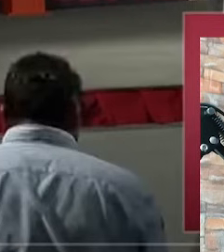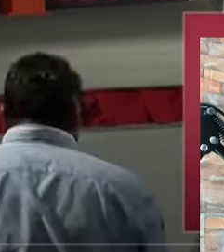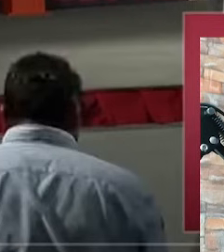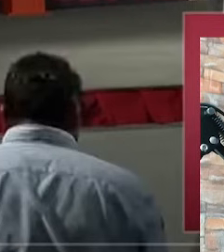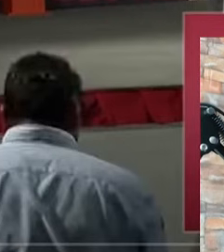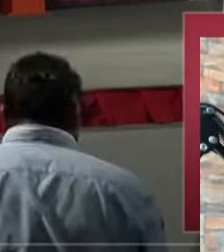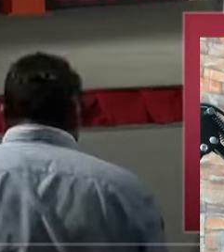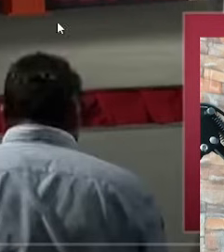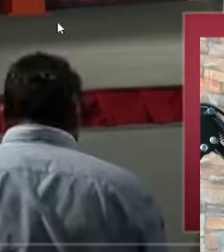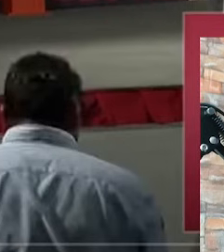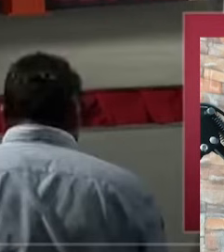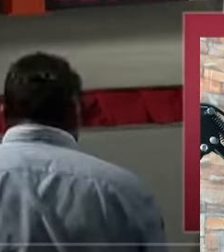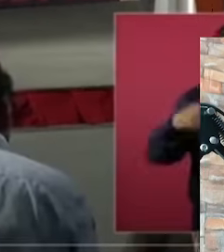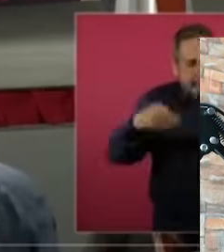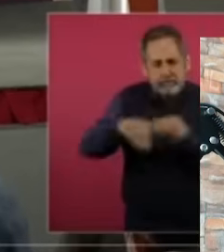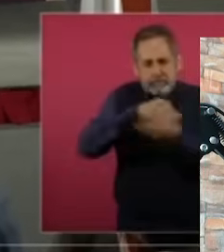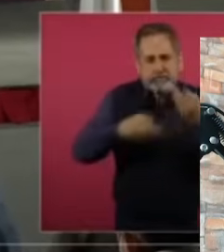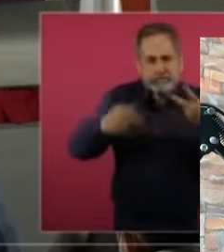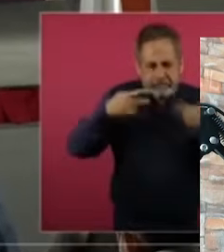comenta.